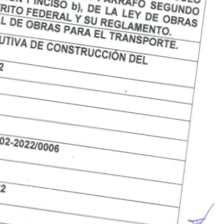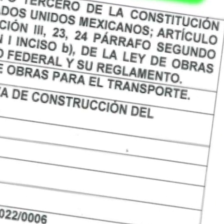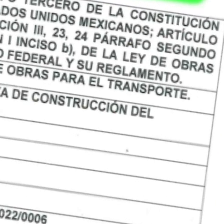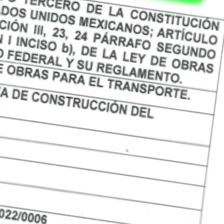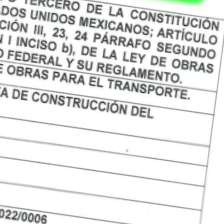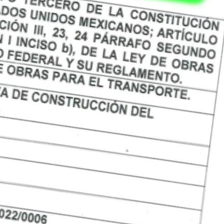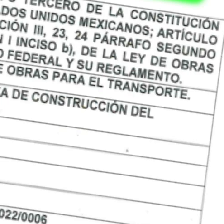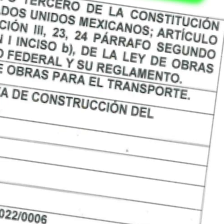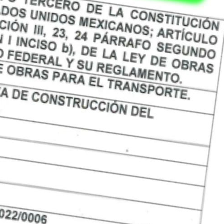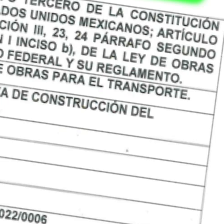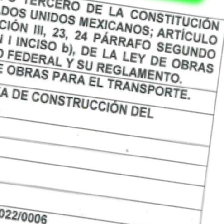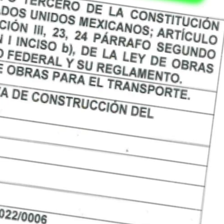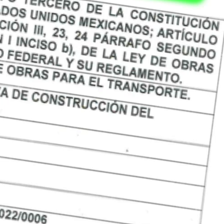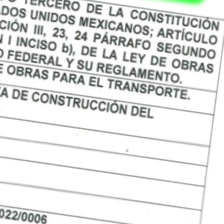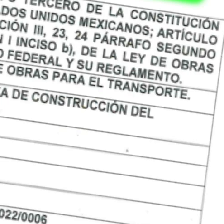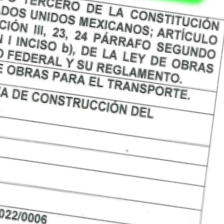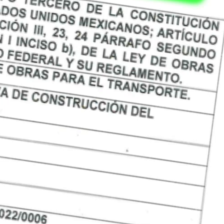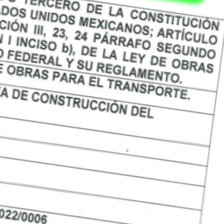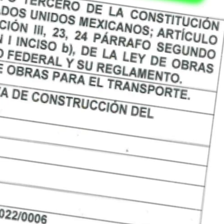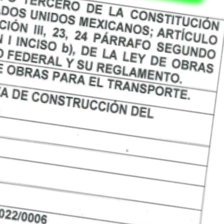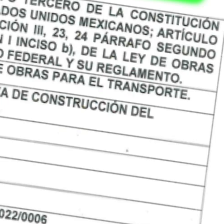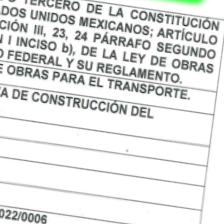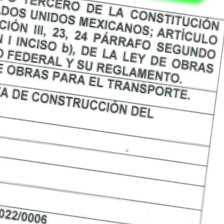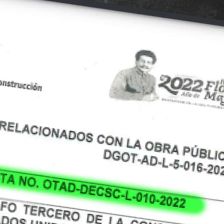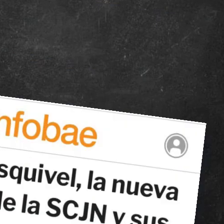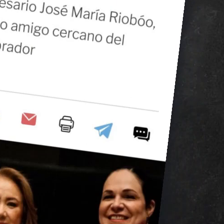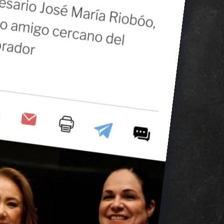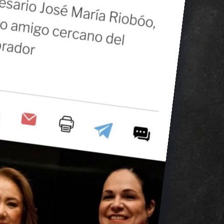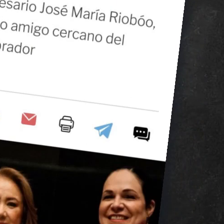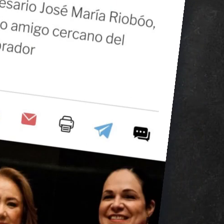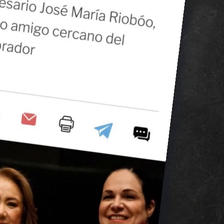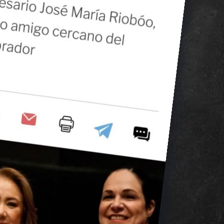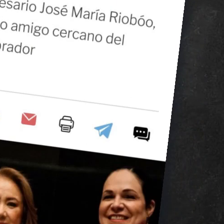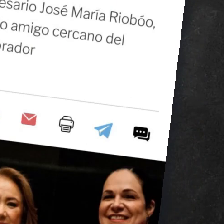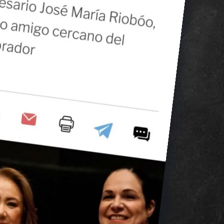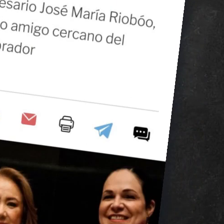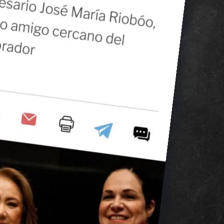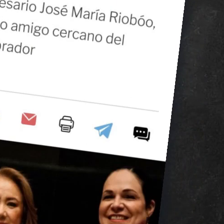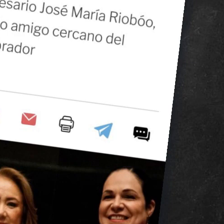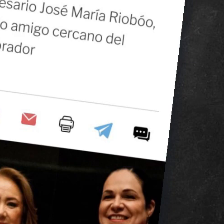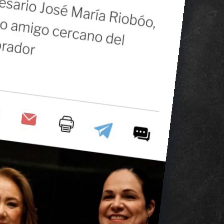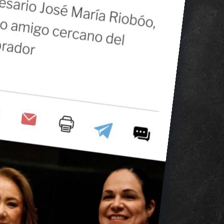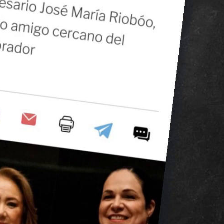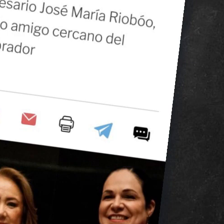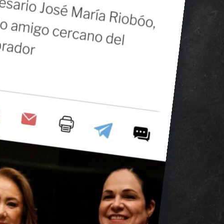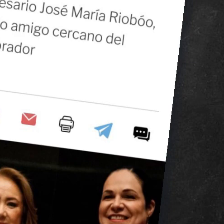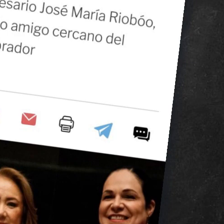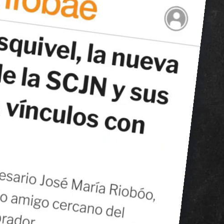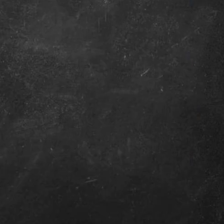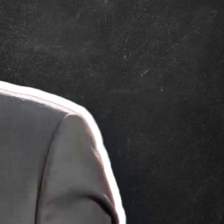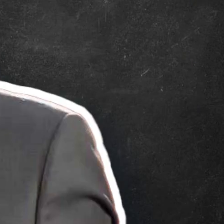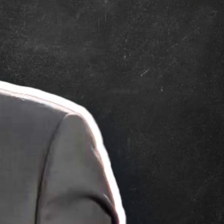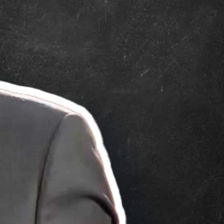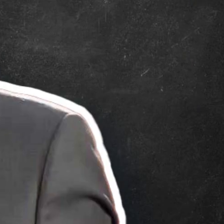recibió, nuevamente por asignación directa, dos contratos en Ciudad de México. Además de poner a su esposa, la ministra pirata, en la Suprema